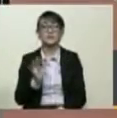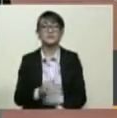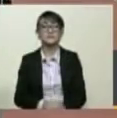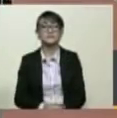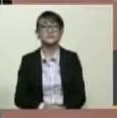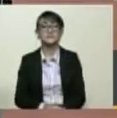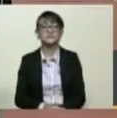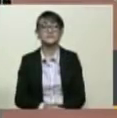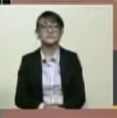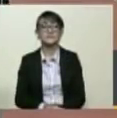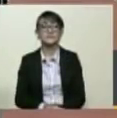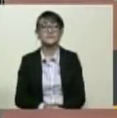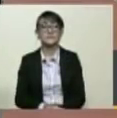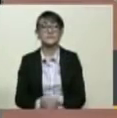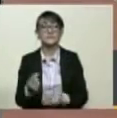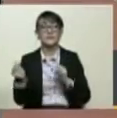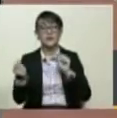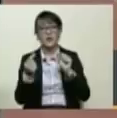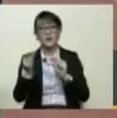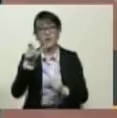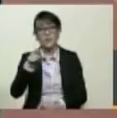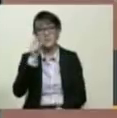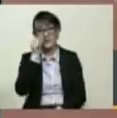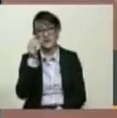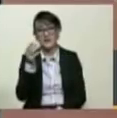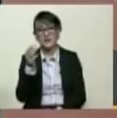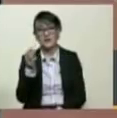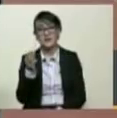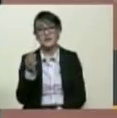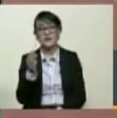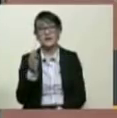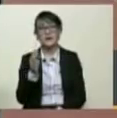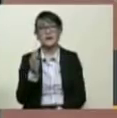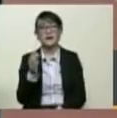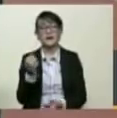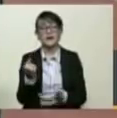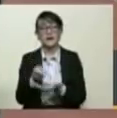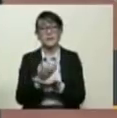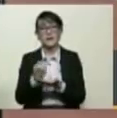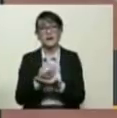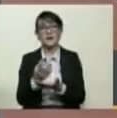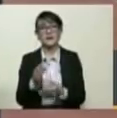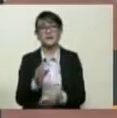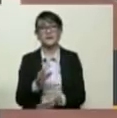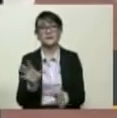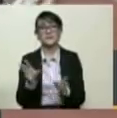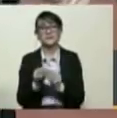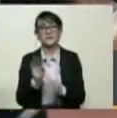permito dárselo. Convoque un debate a Fertucci, porque le está soplando el bistec. Cuídense mucho.